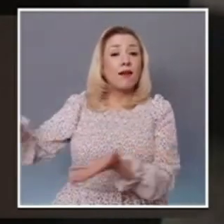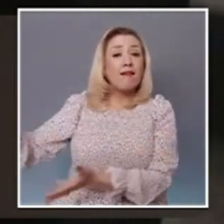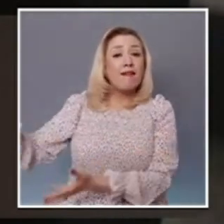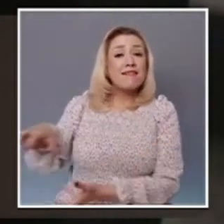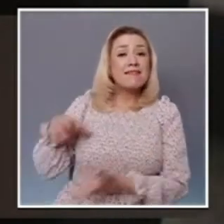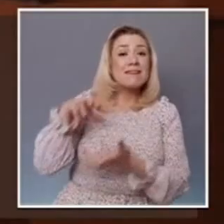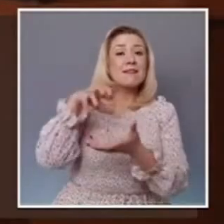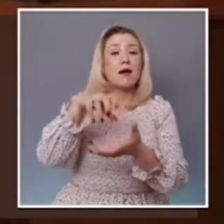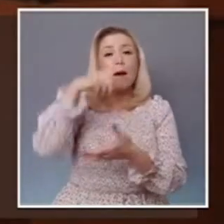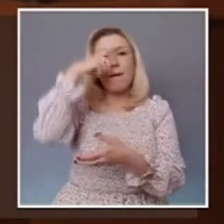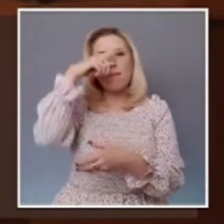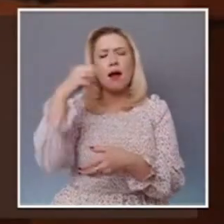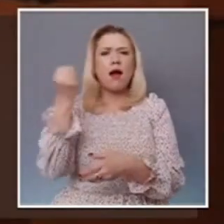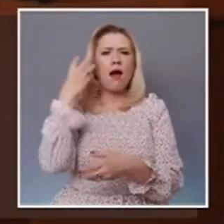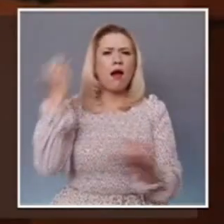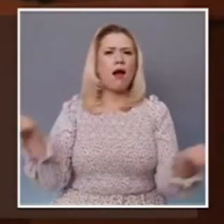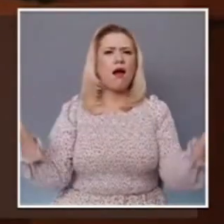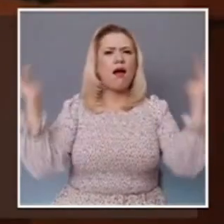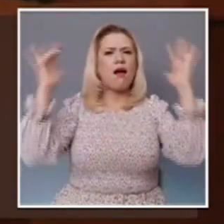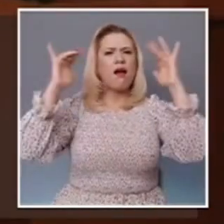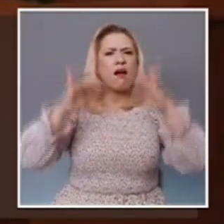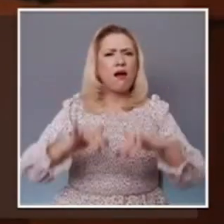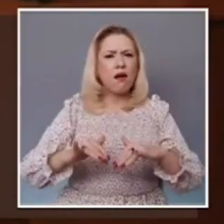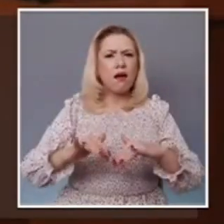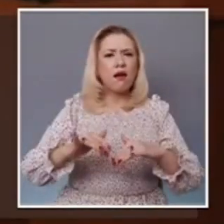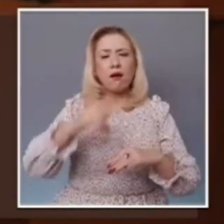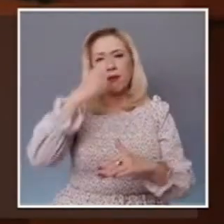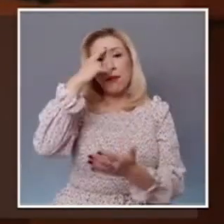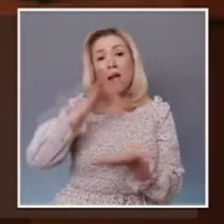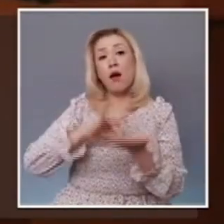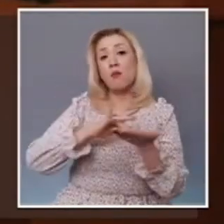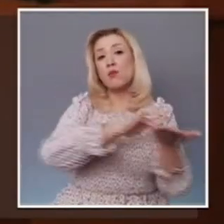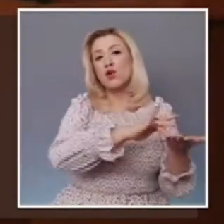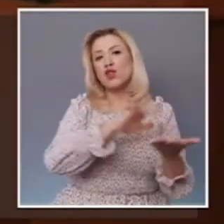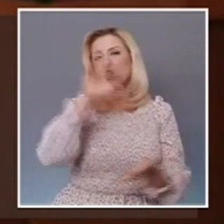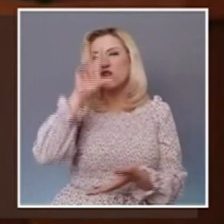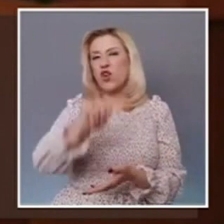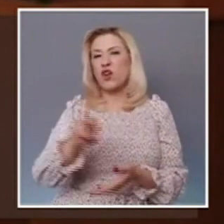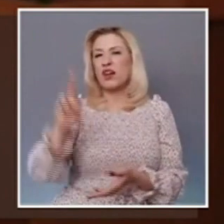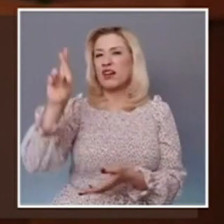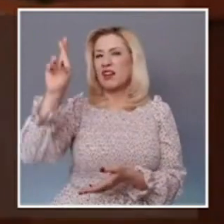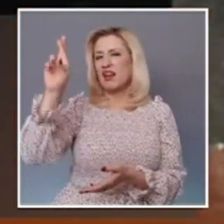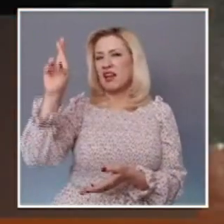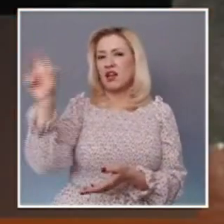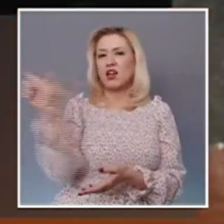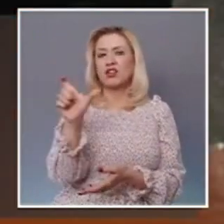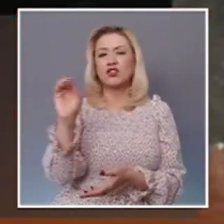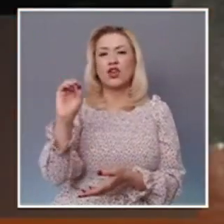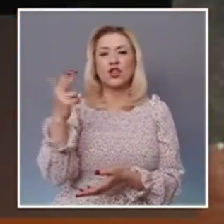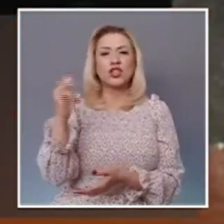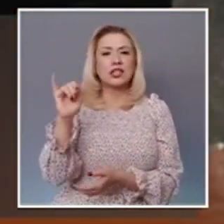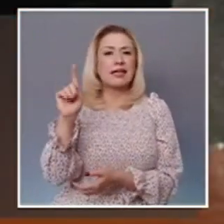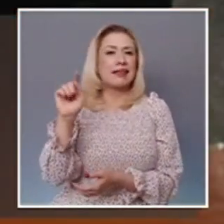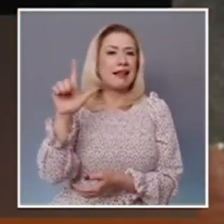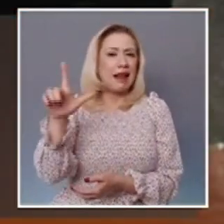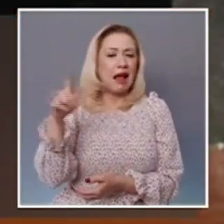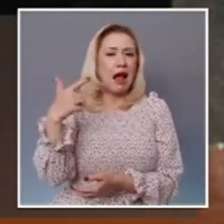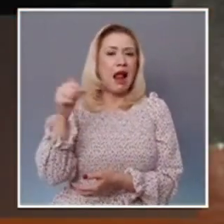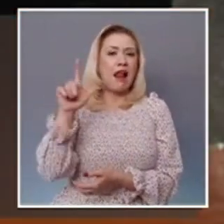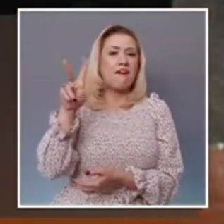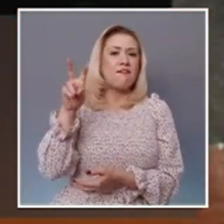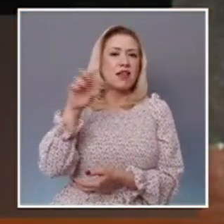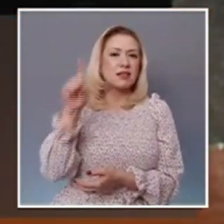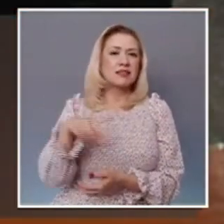como objetivo disuadir el apoyo a Xóchitl Gálvez en el proceso interno del Frente Amplio por México. Por lo anterior, se dio vista